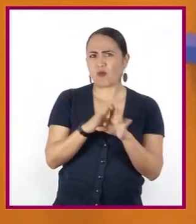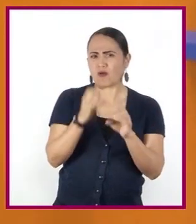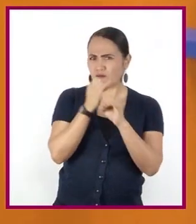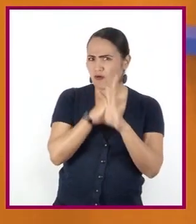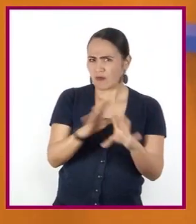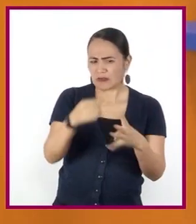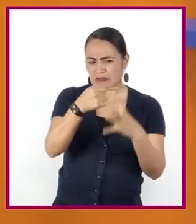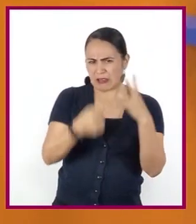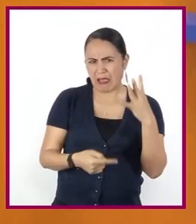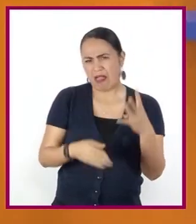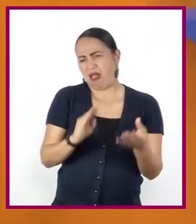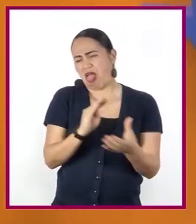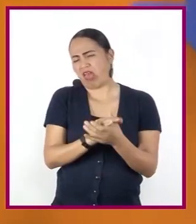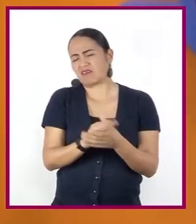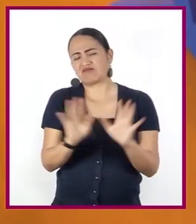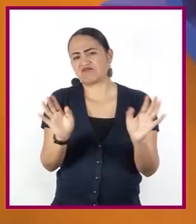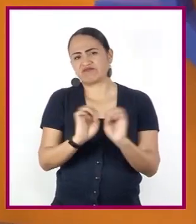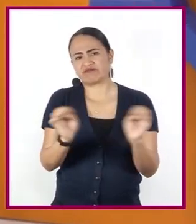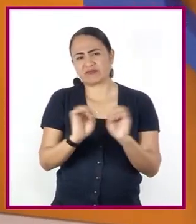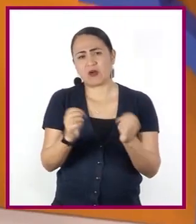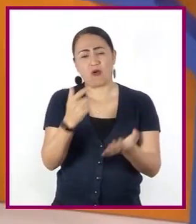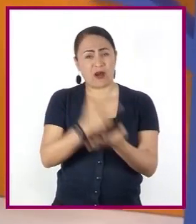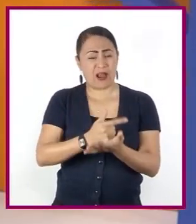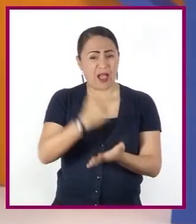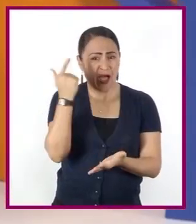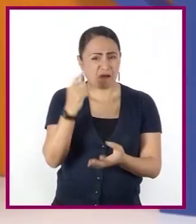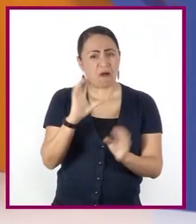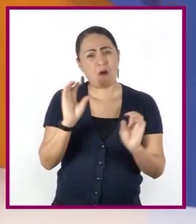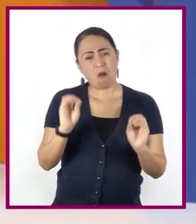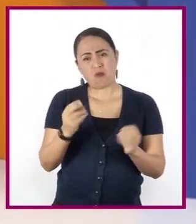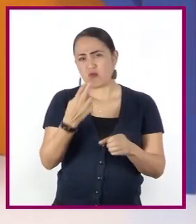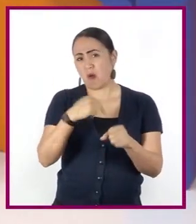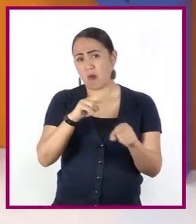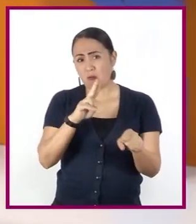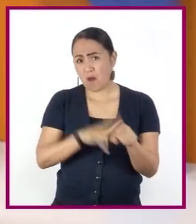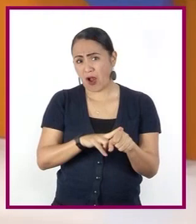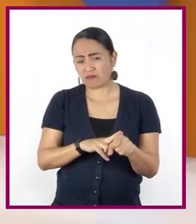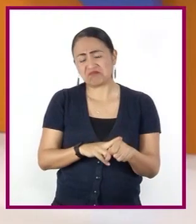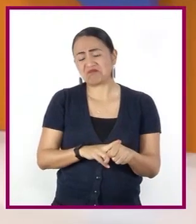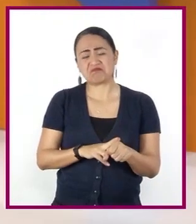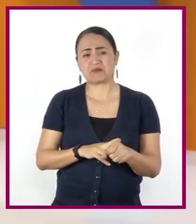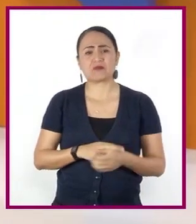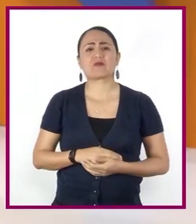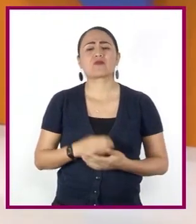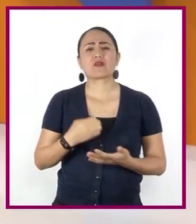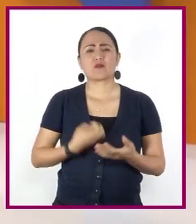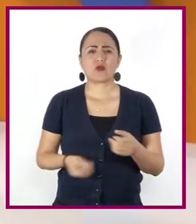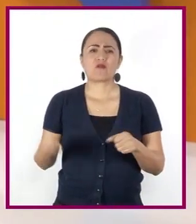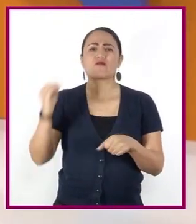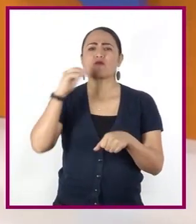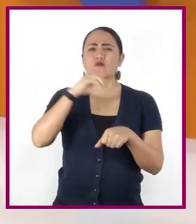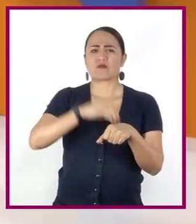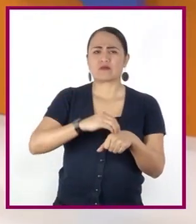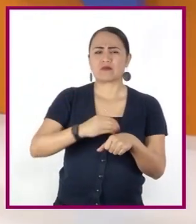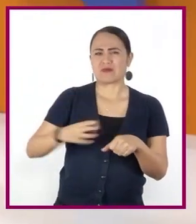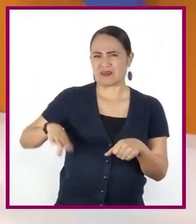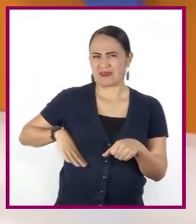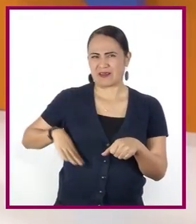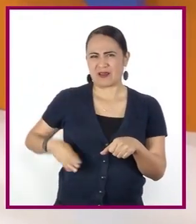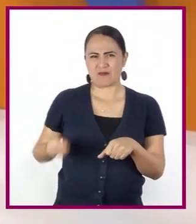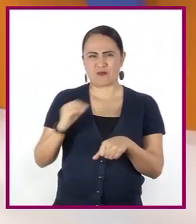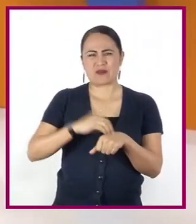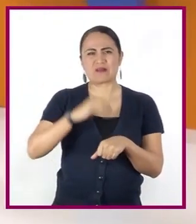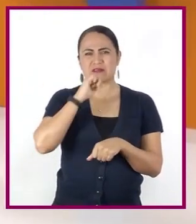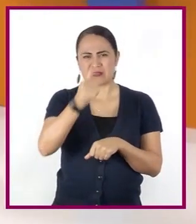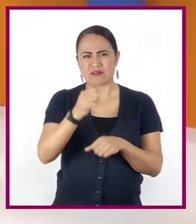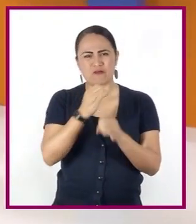datos, ni se enfatiza en su gravedad. Es decir, sin este adjetivo, yo tengo menos información de lo que sucedió y el